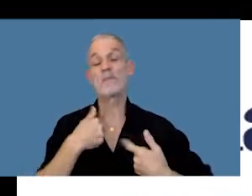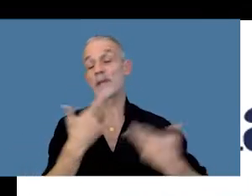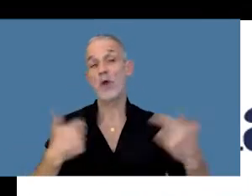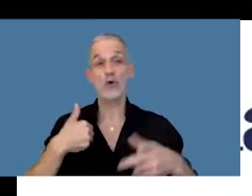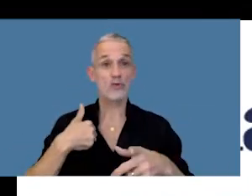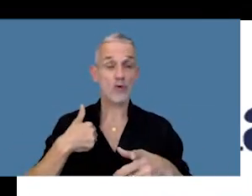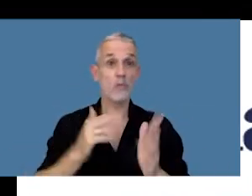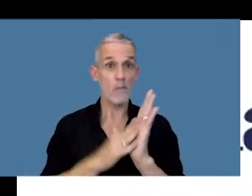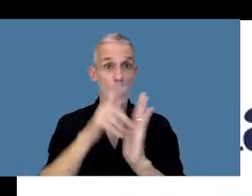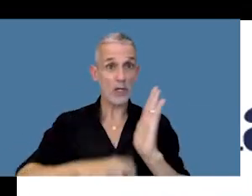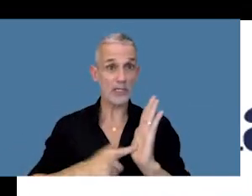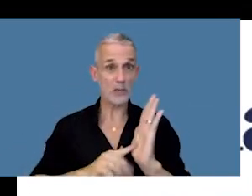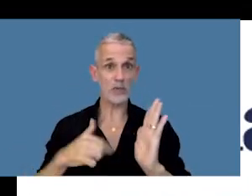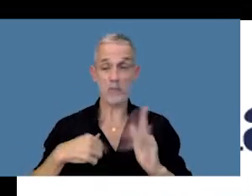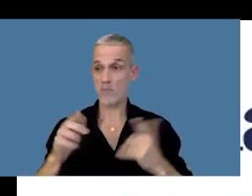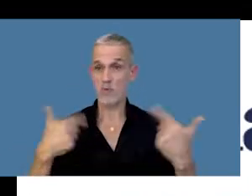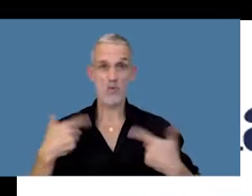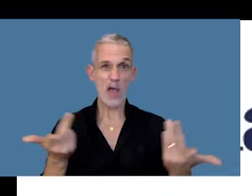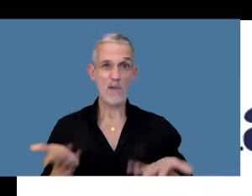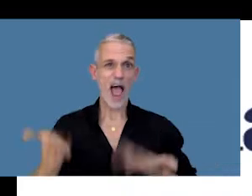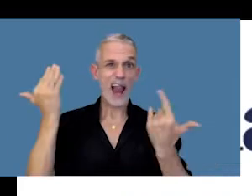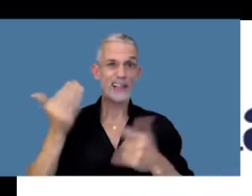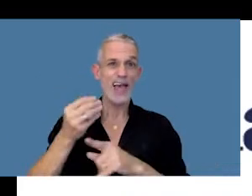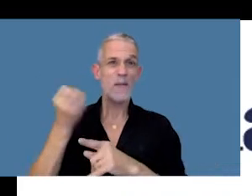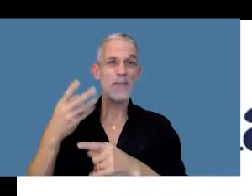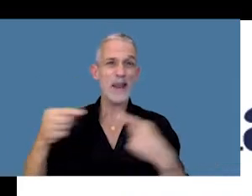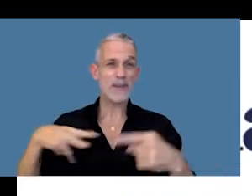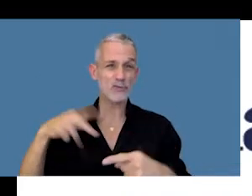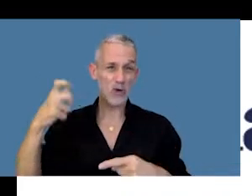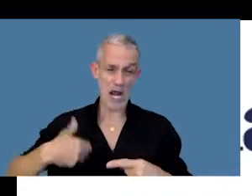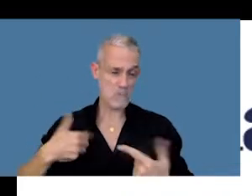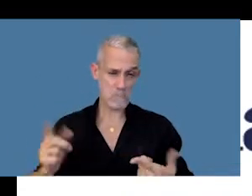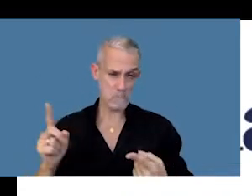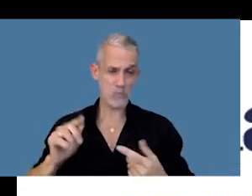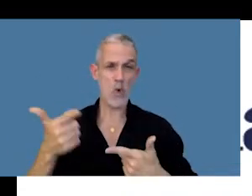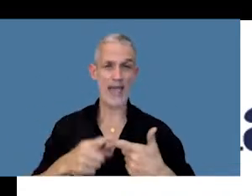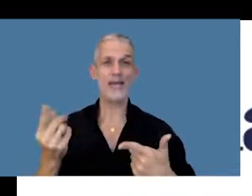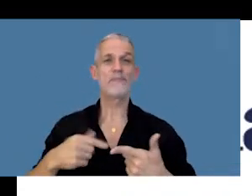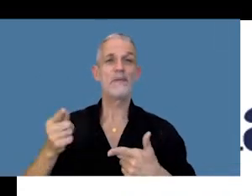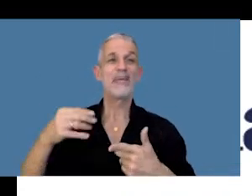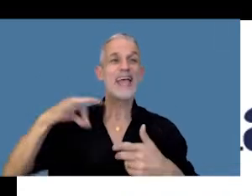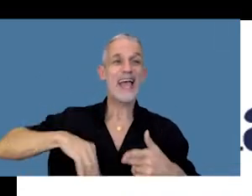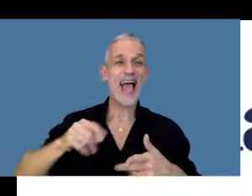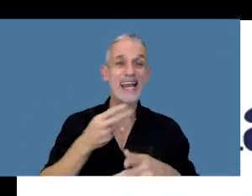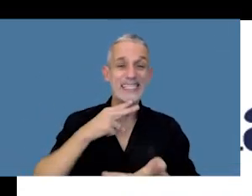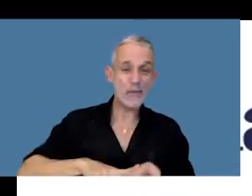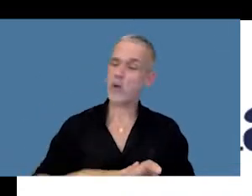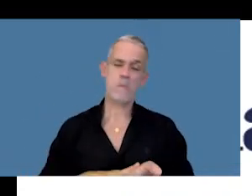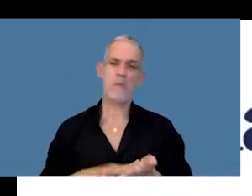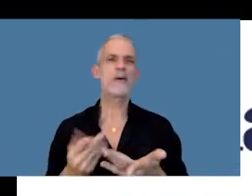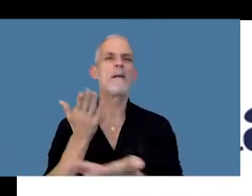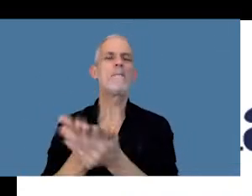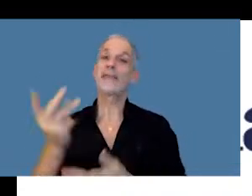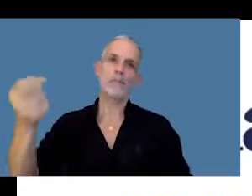siendo monotributista, no tengo alta en bienes personales y no tengo alta en ganancias, tendré que pedir la